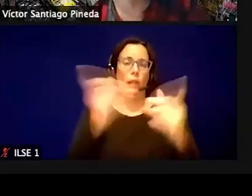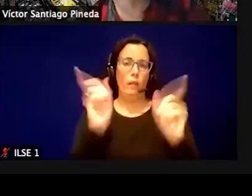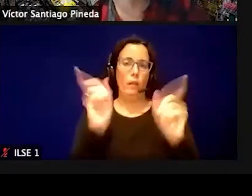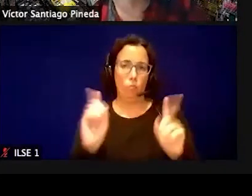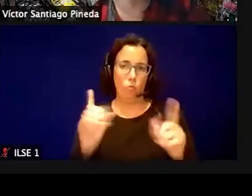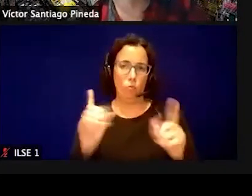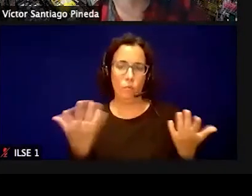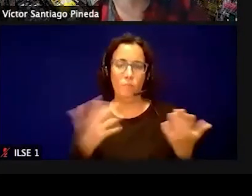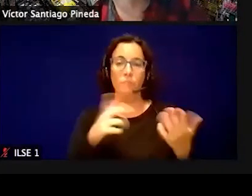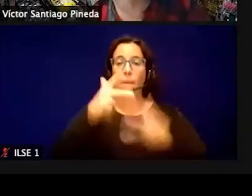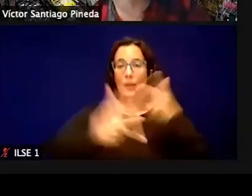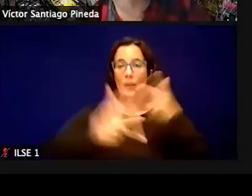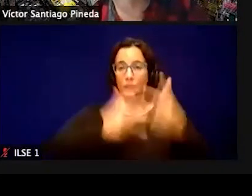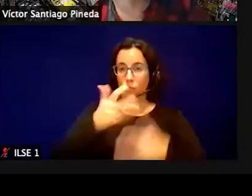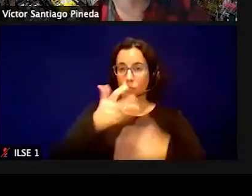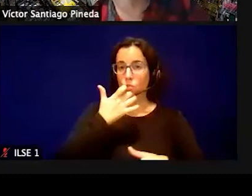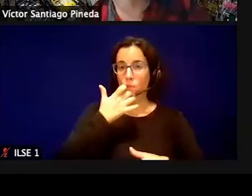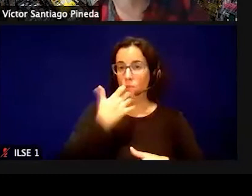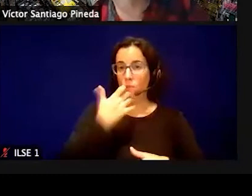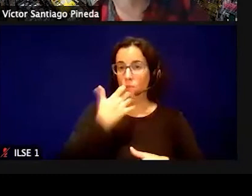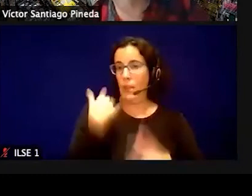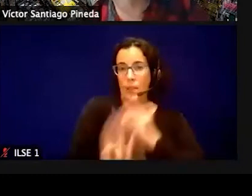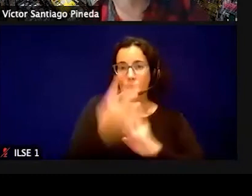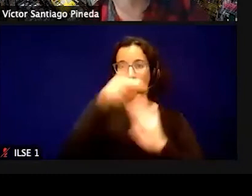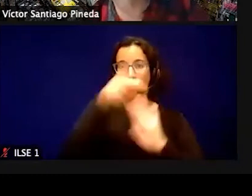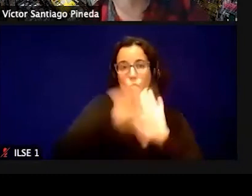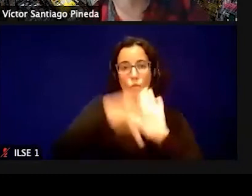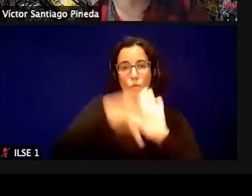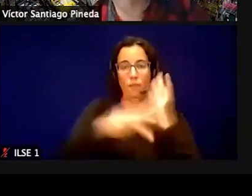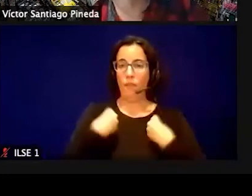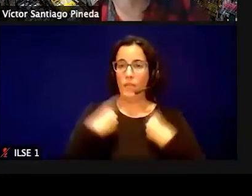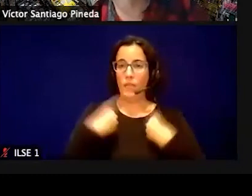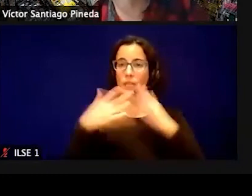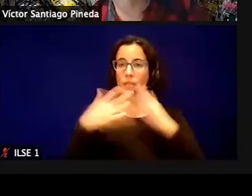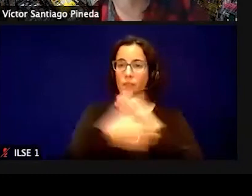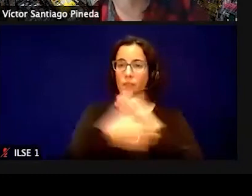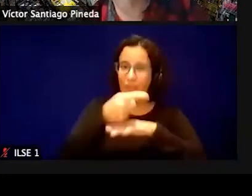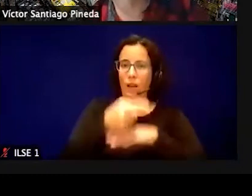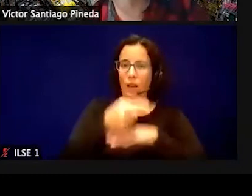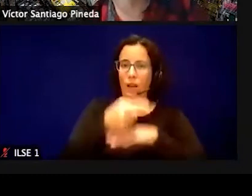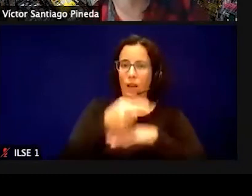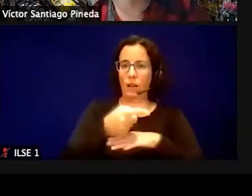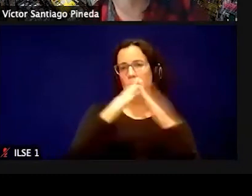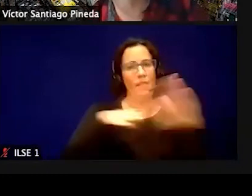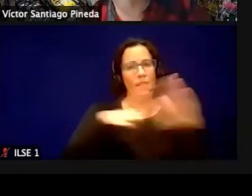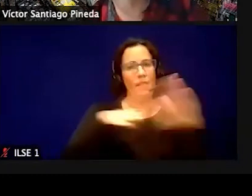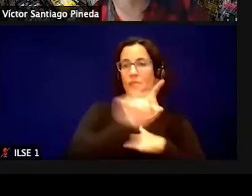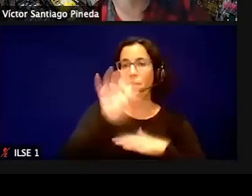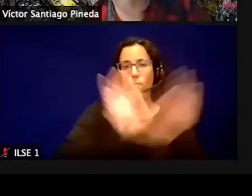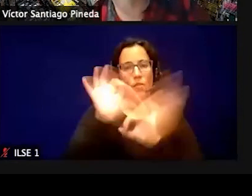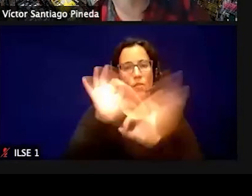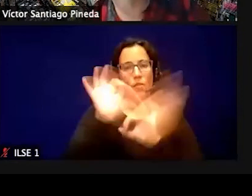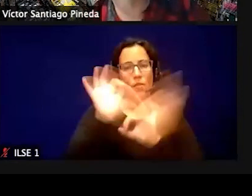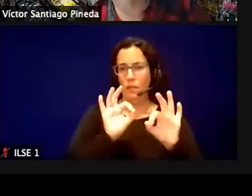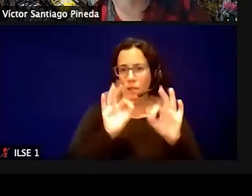País Vasco, y ahora mismo acaban de sacar una normativa de vivienda en la que ya obligan a que las viviendas sean accesibles, 100%, desde la entrada